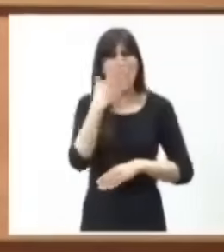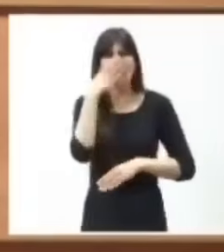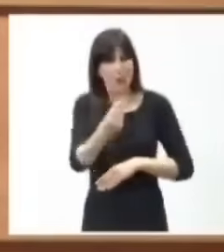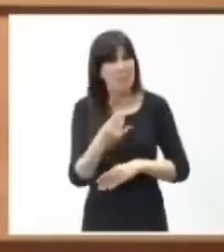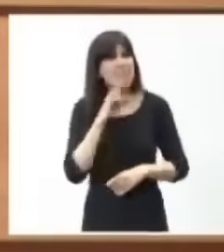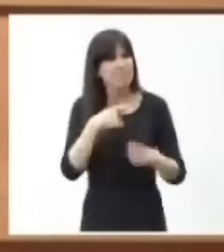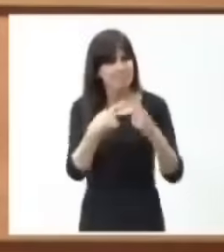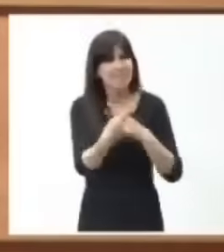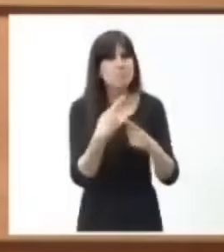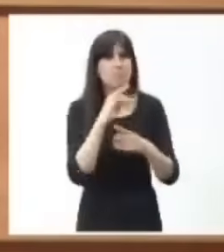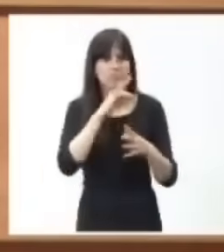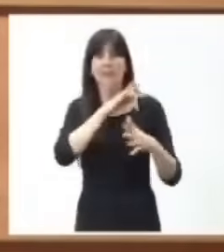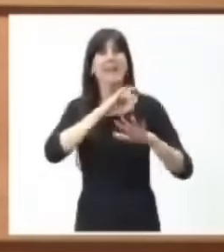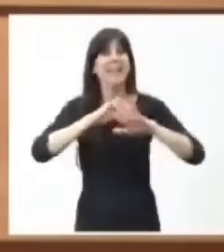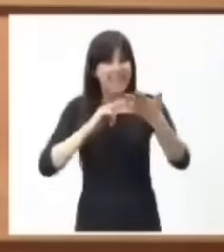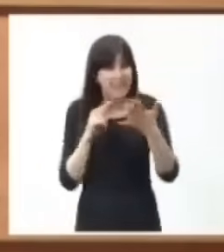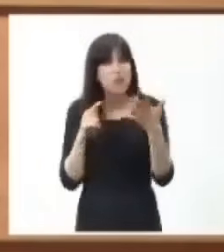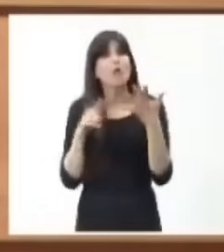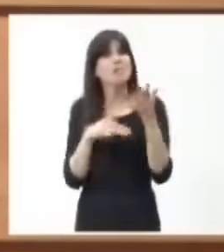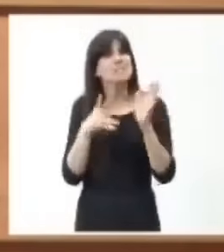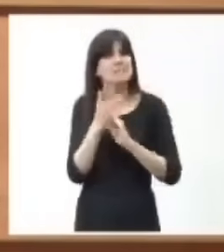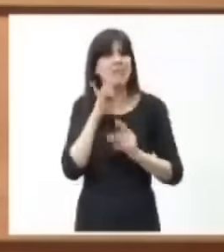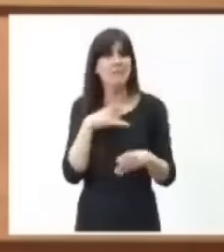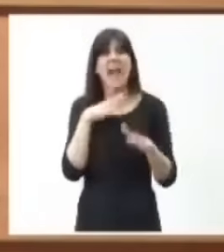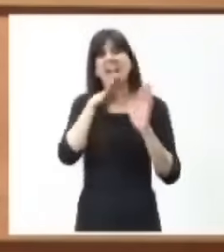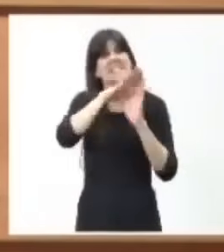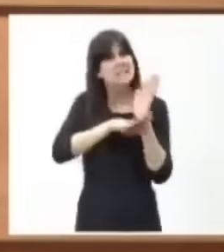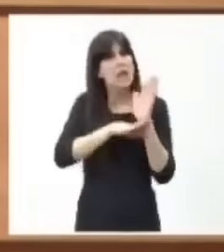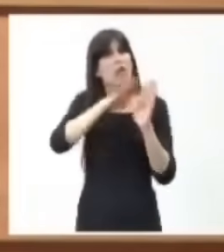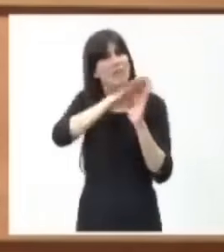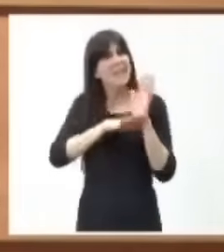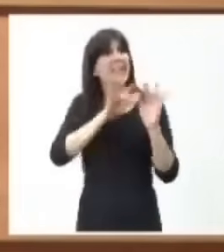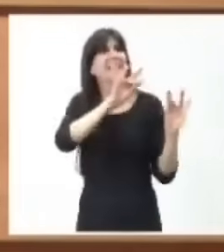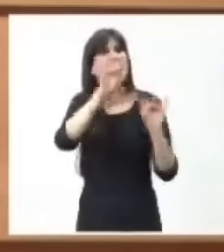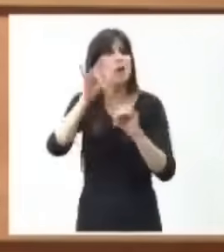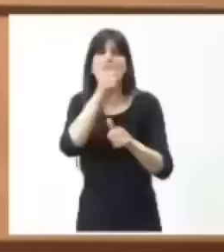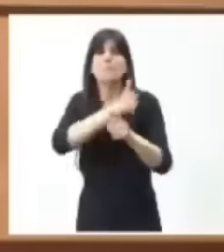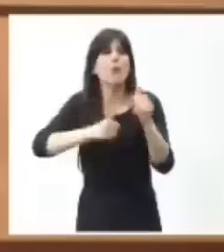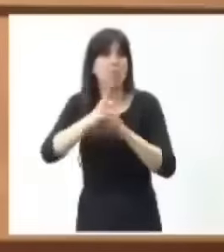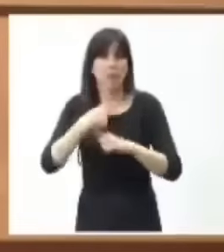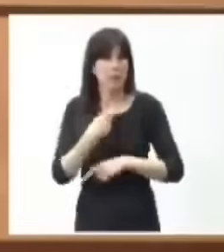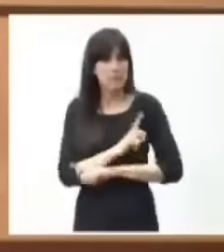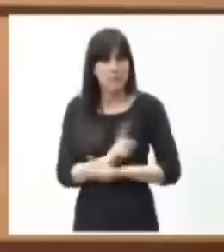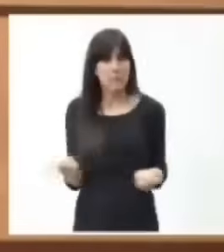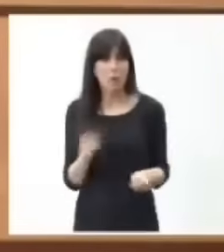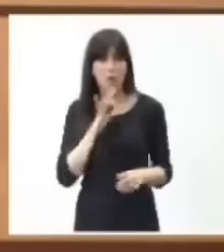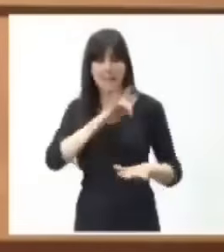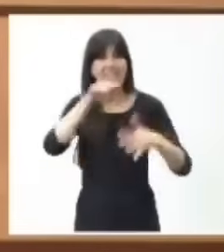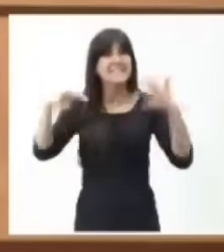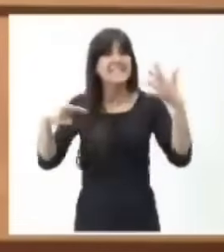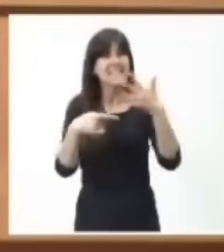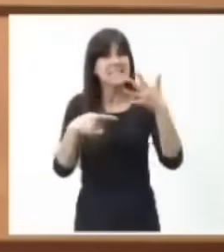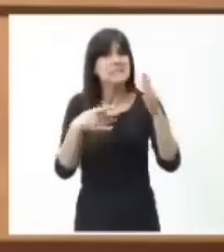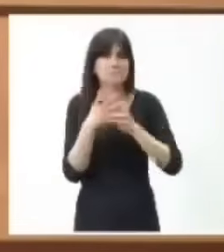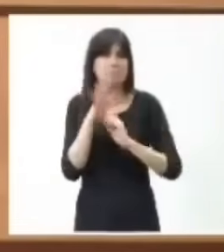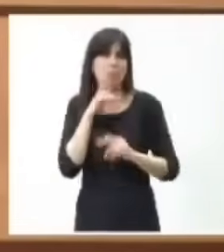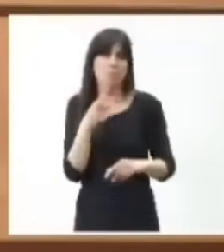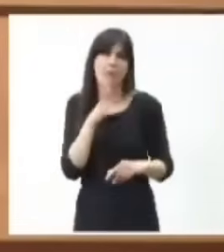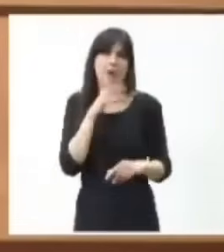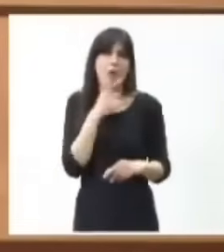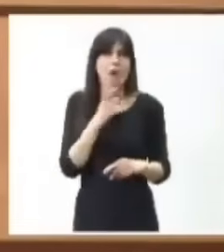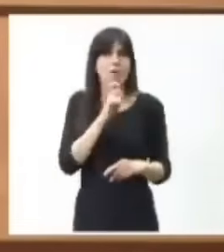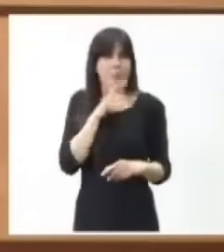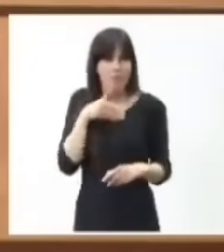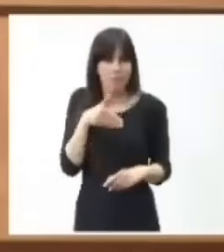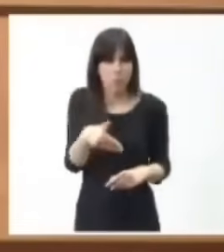5. Tampoco tenemos la fortuna de estar en ese listado de los territorios prioritarios. Y 6. Por lo tanto, estamos en un horizonte